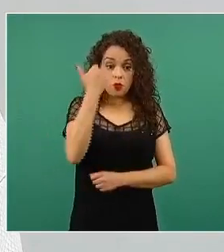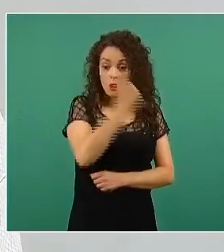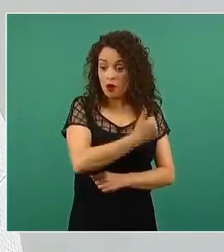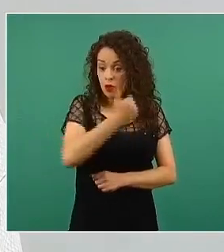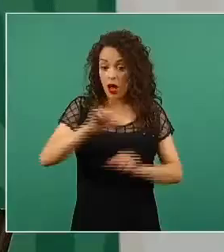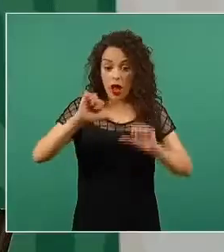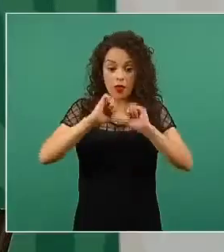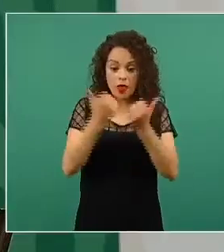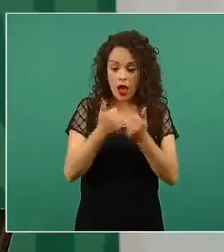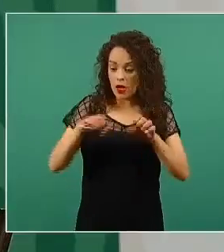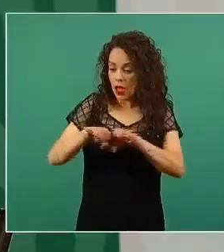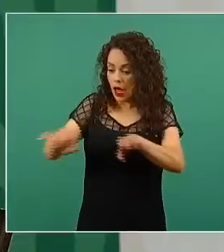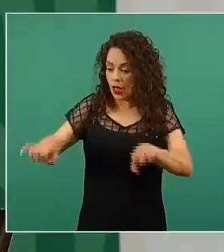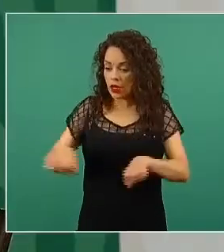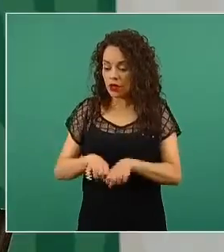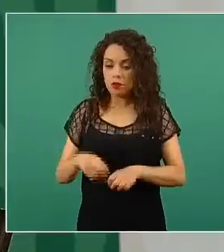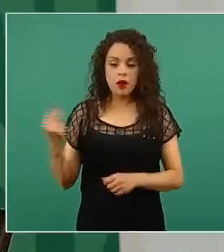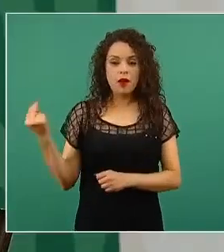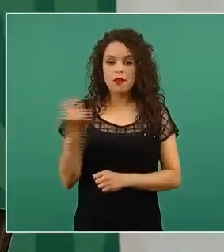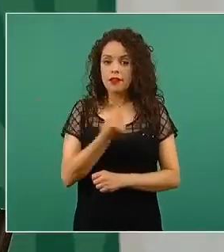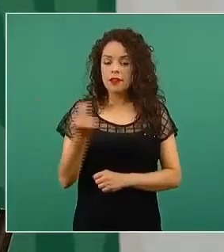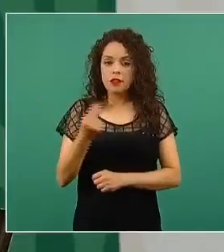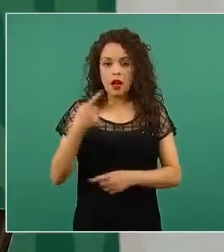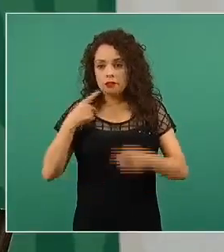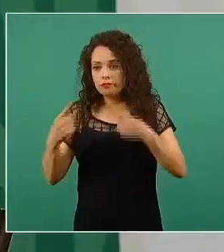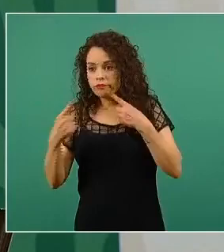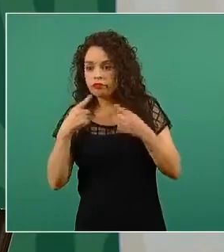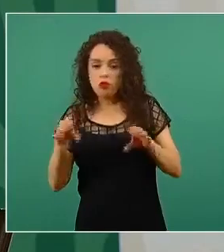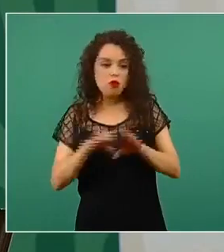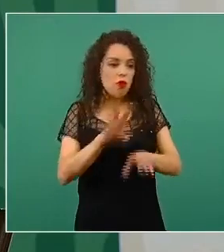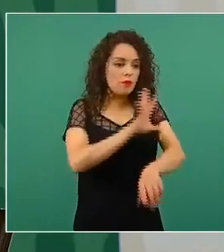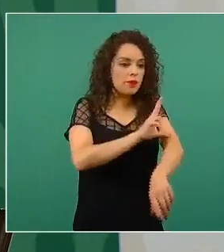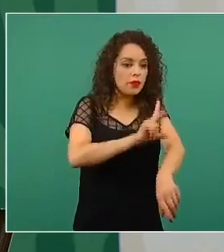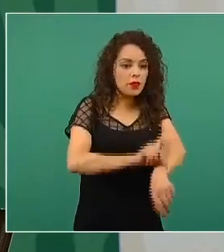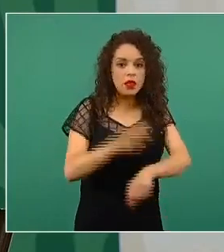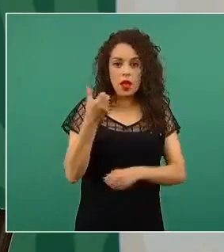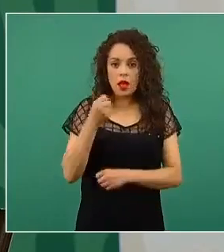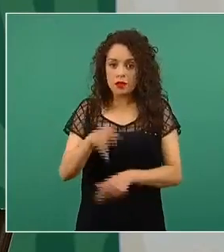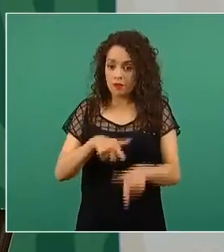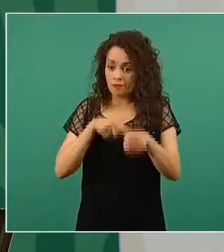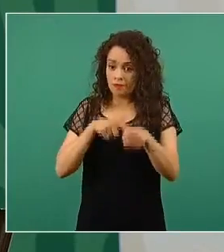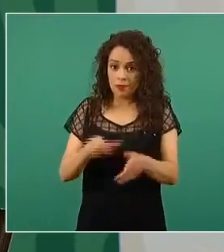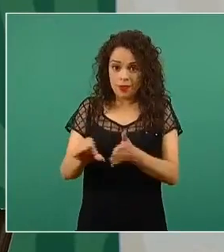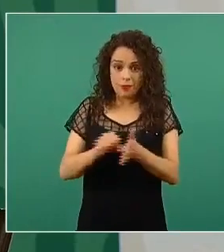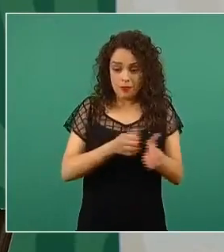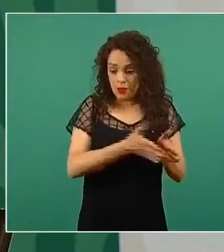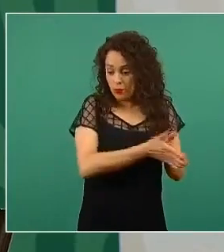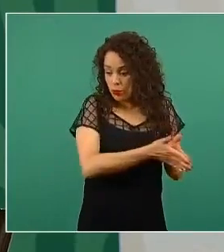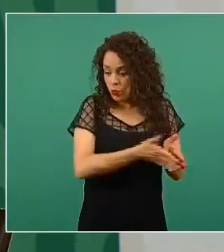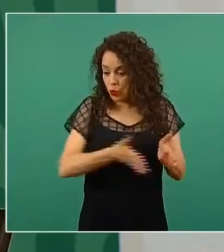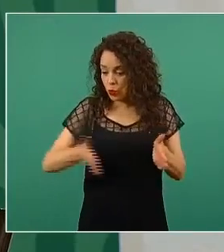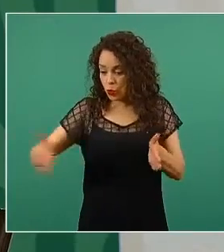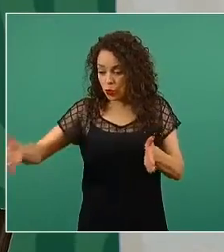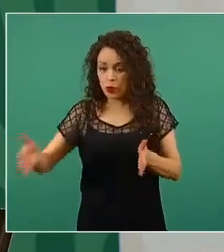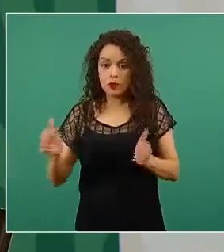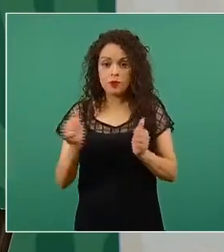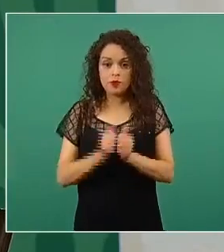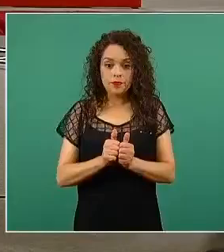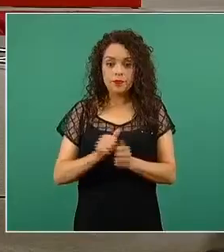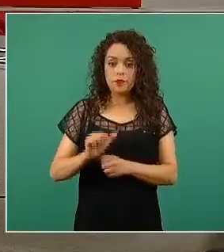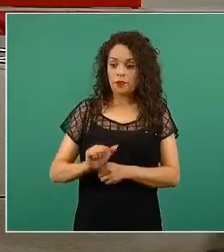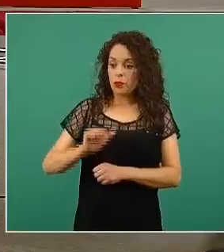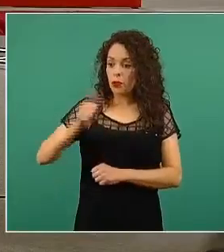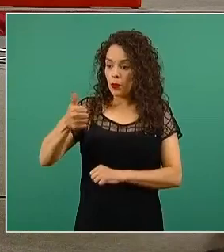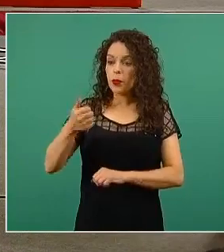las áreas tuvieron que entrar en coordinación y mantener esta durante todos los meses que ya llevamos hasta el momento con las contrapartes en